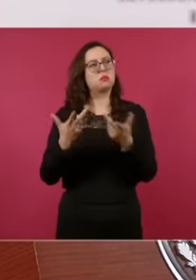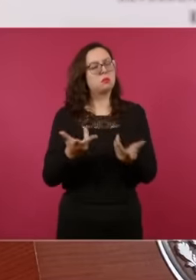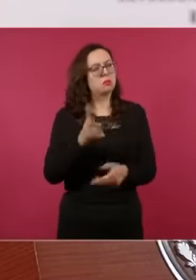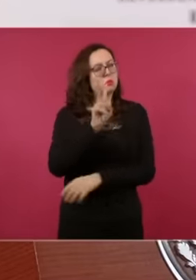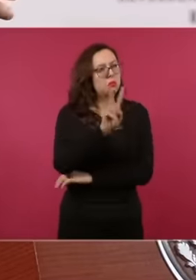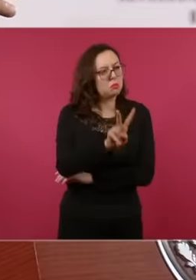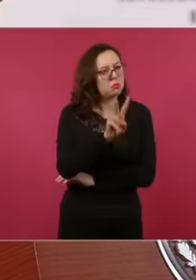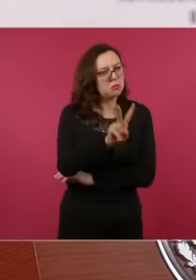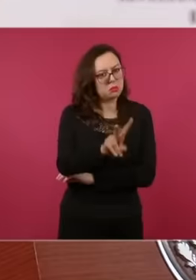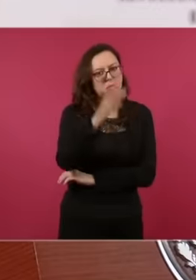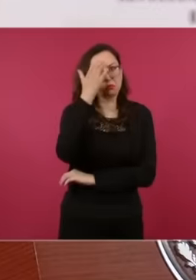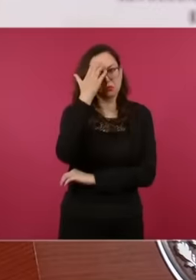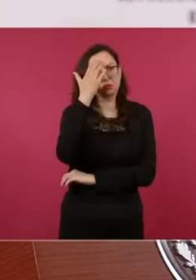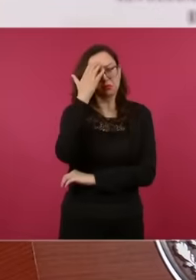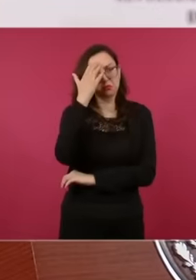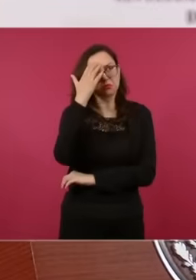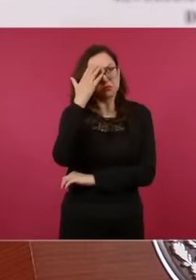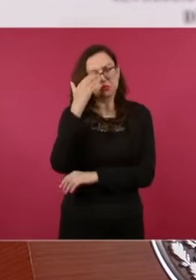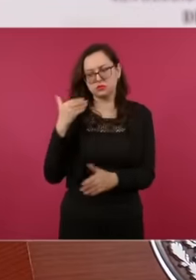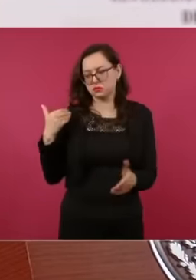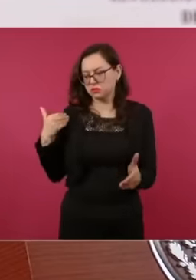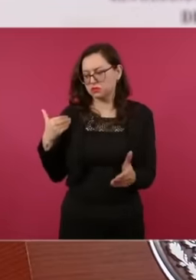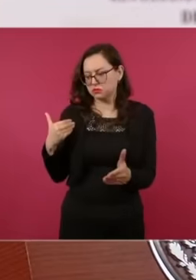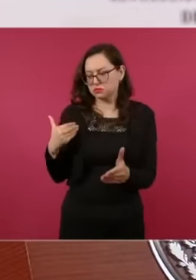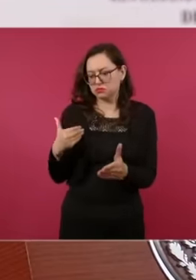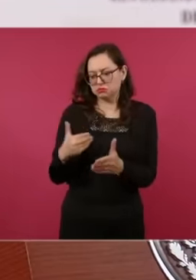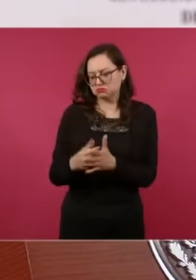y se da un tiempo